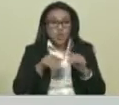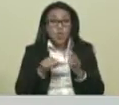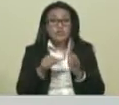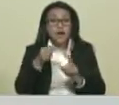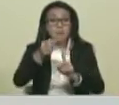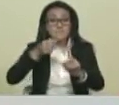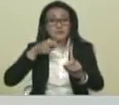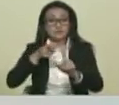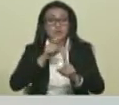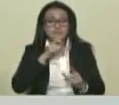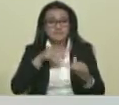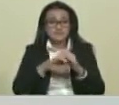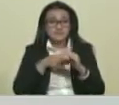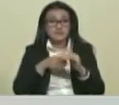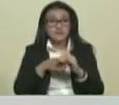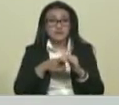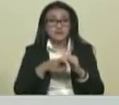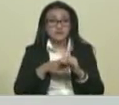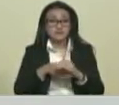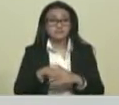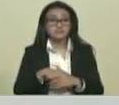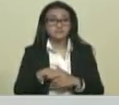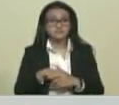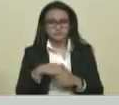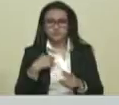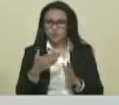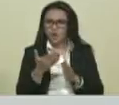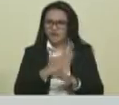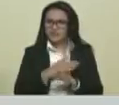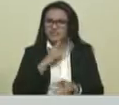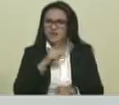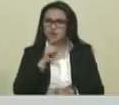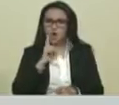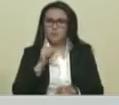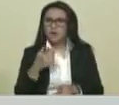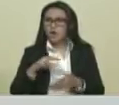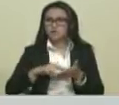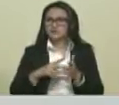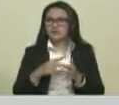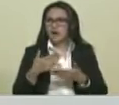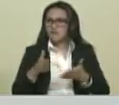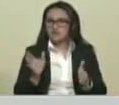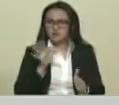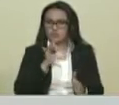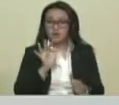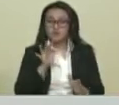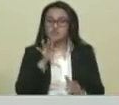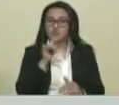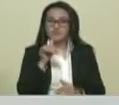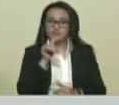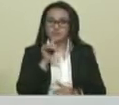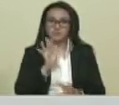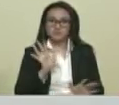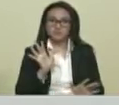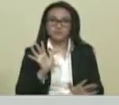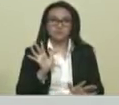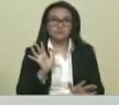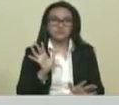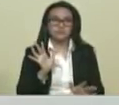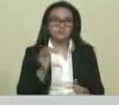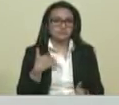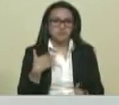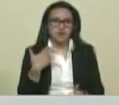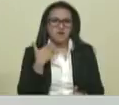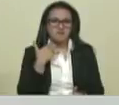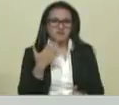estado Amazonas, Alto Orinoco, Manapiare, los mencioné. Eso no significa que no estén abiertos. No tenemos información. No afecta la